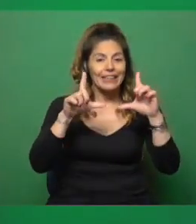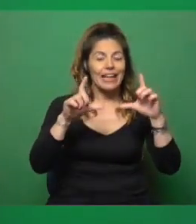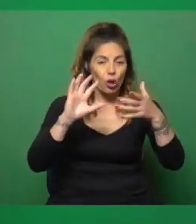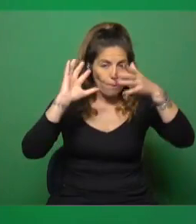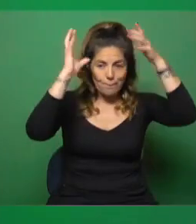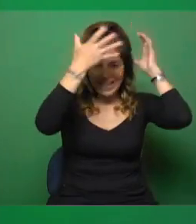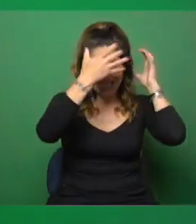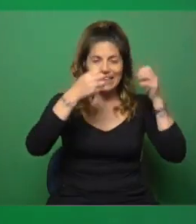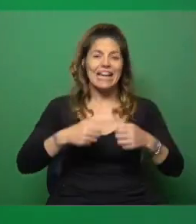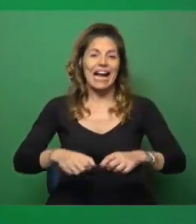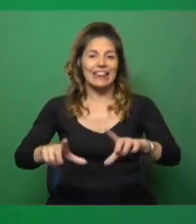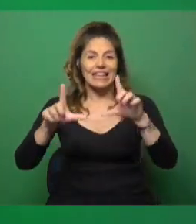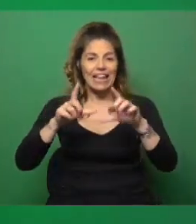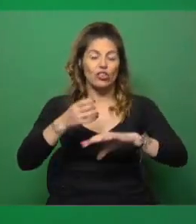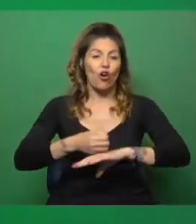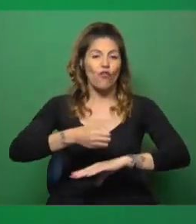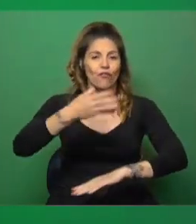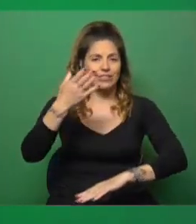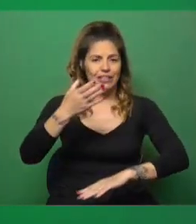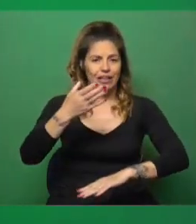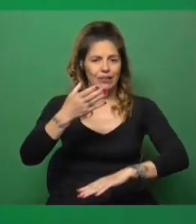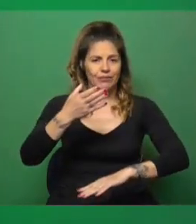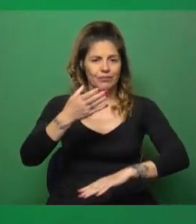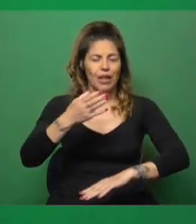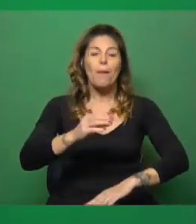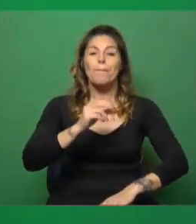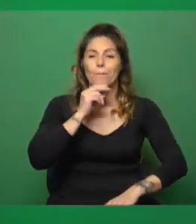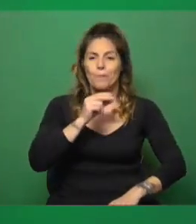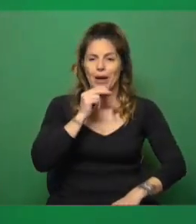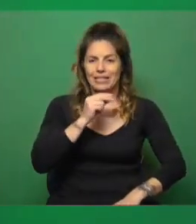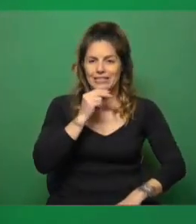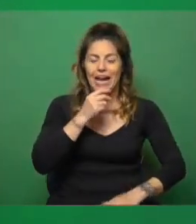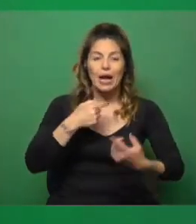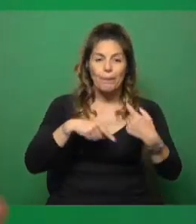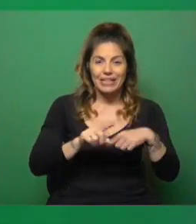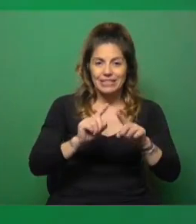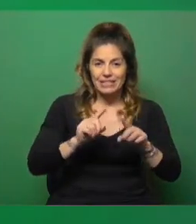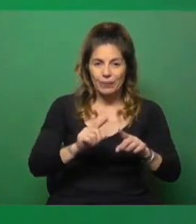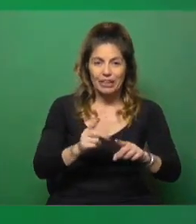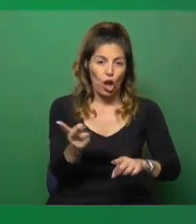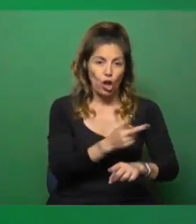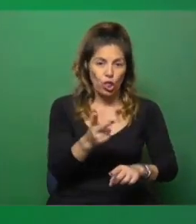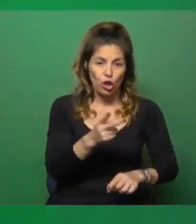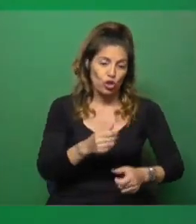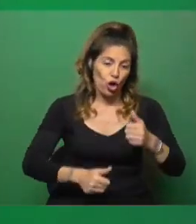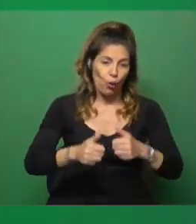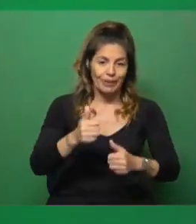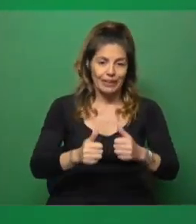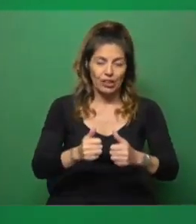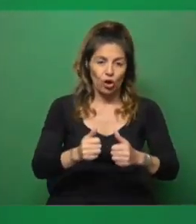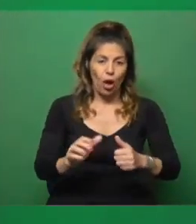candidato oficialista Javier eh Sergio maa que precisamente bueno son los que están disputando hoy esta